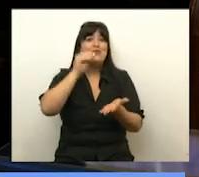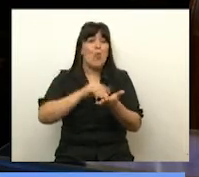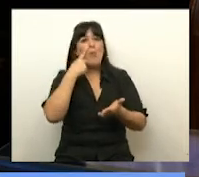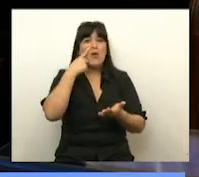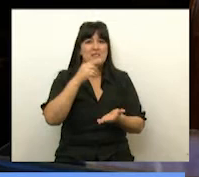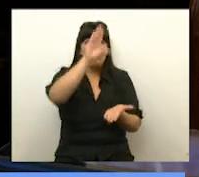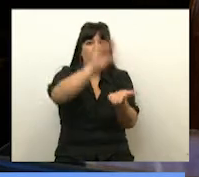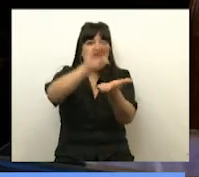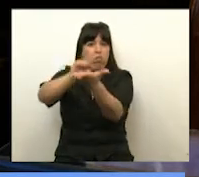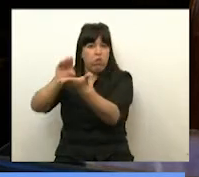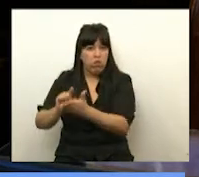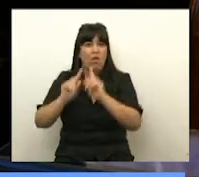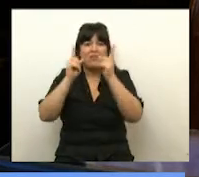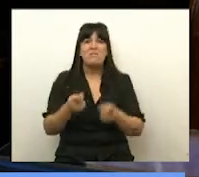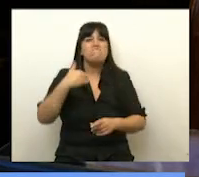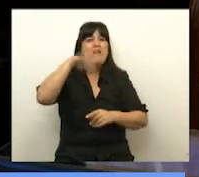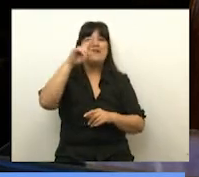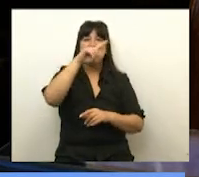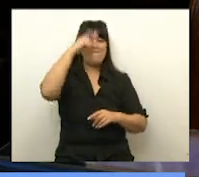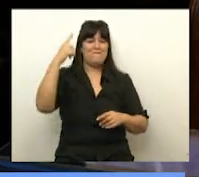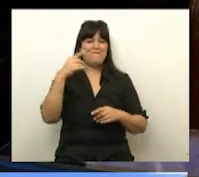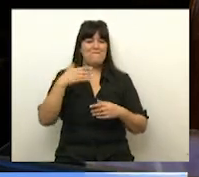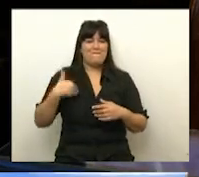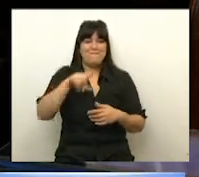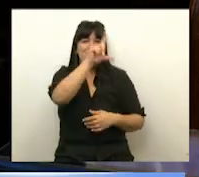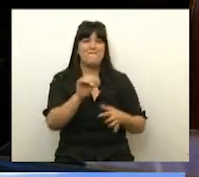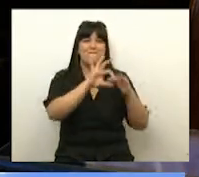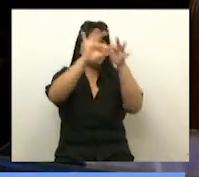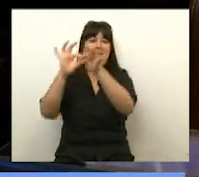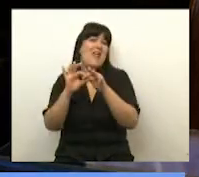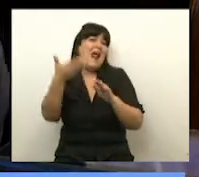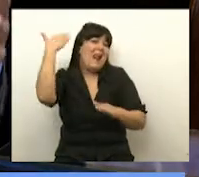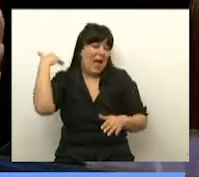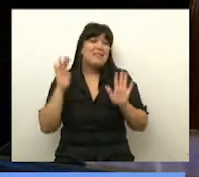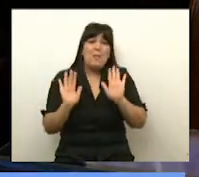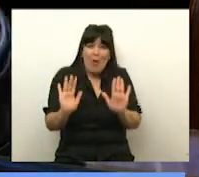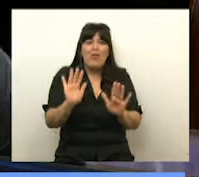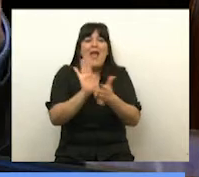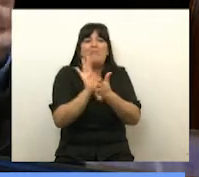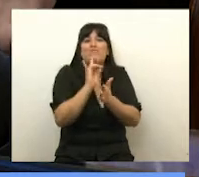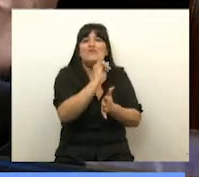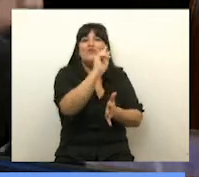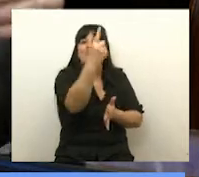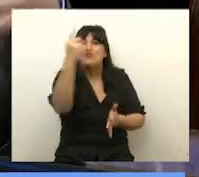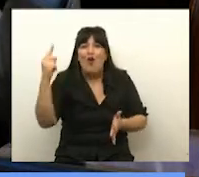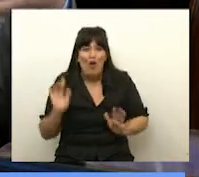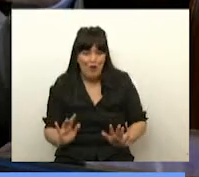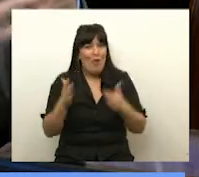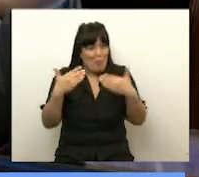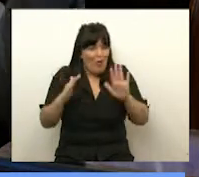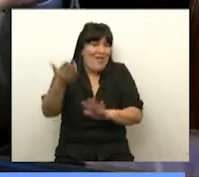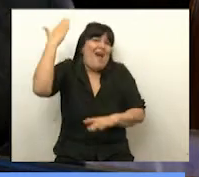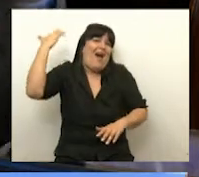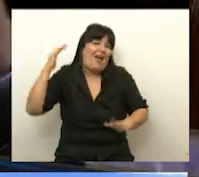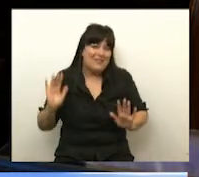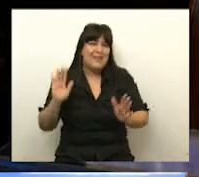el aporte más federal, directo, donde cada uno de los municipios podía ser de manera independiente, a veces sin el criterio que muchas veces tiene